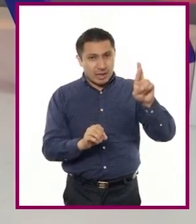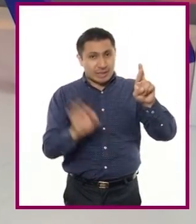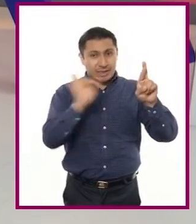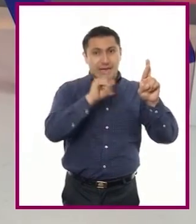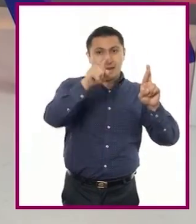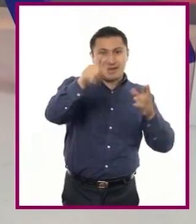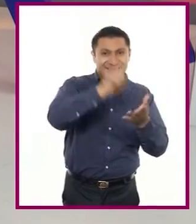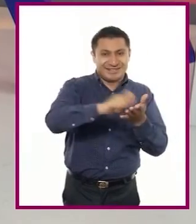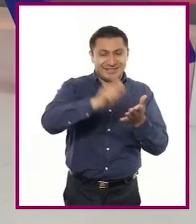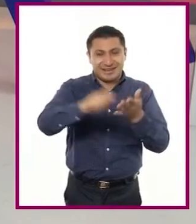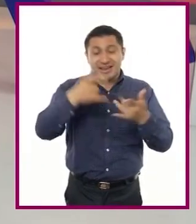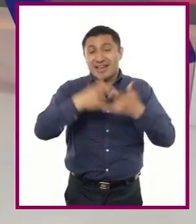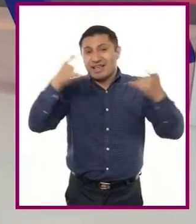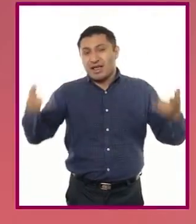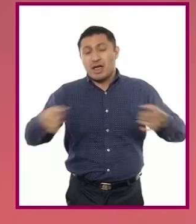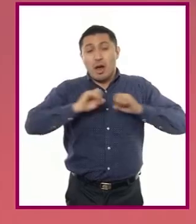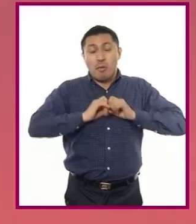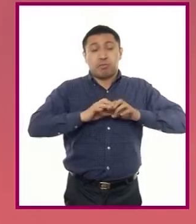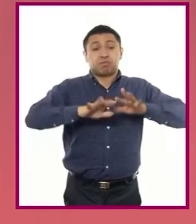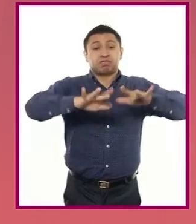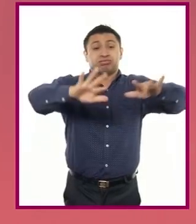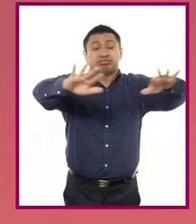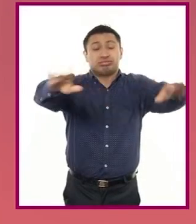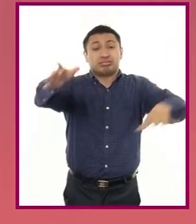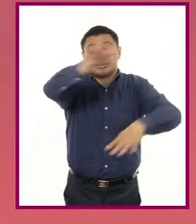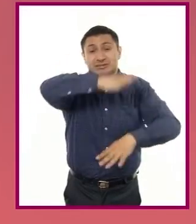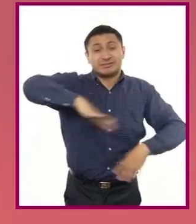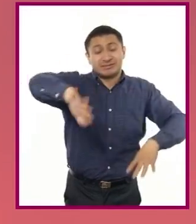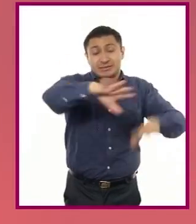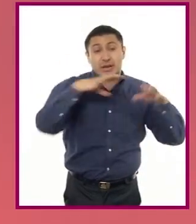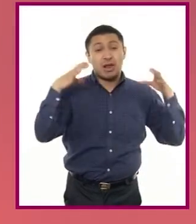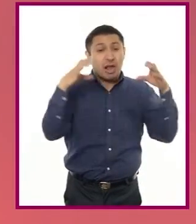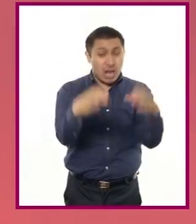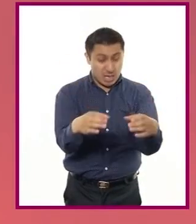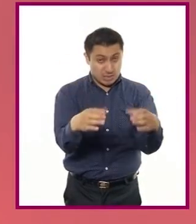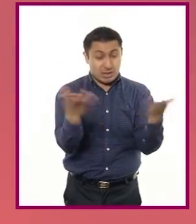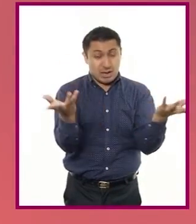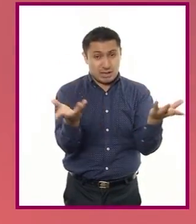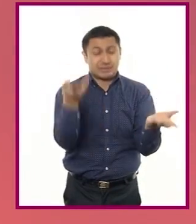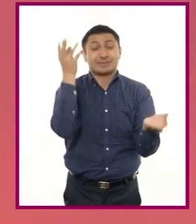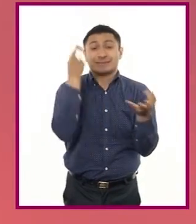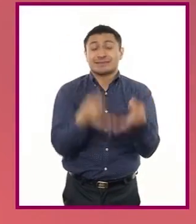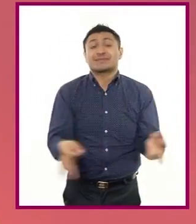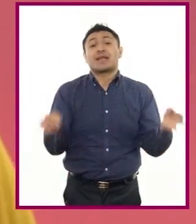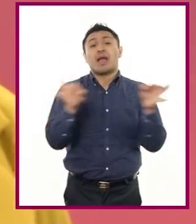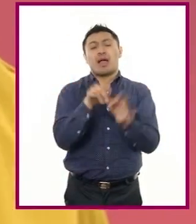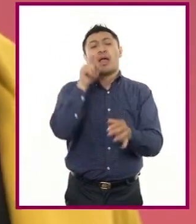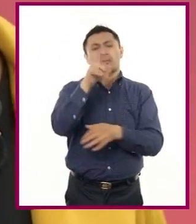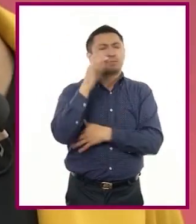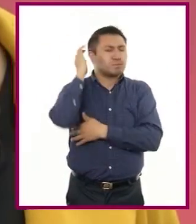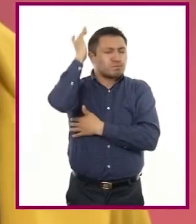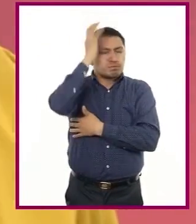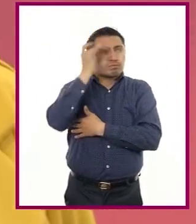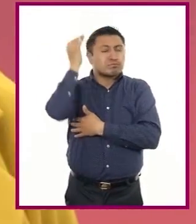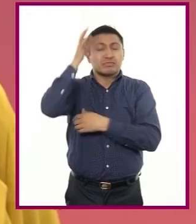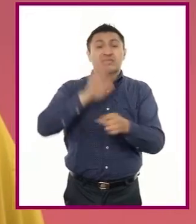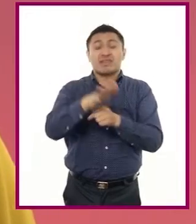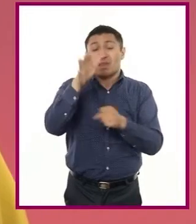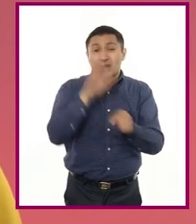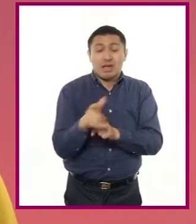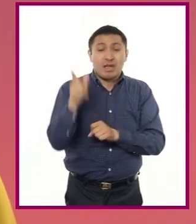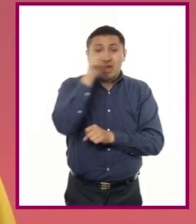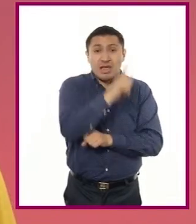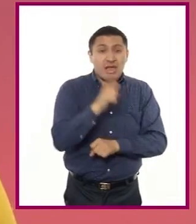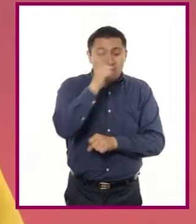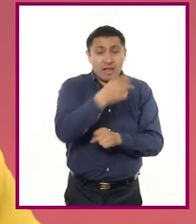historieta y la van a difundir en su comunidad, vale la pena meditar el tipo de lenguaje que emplearán